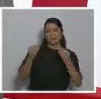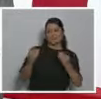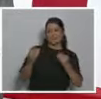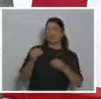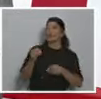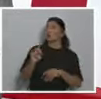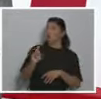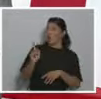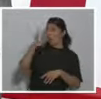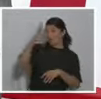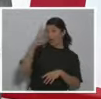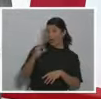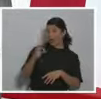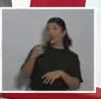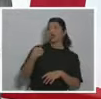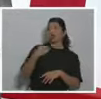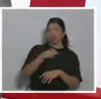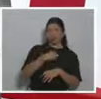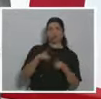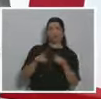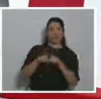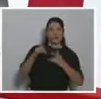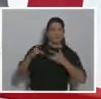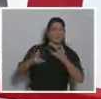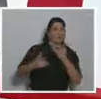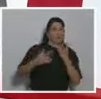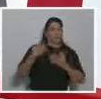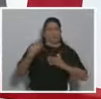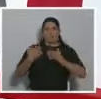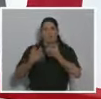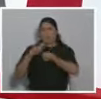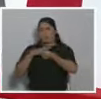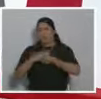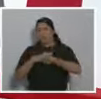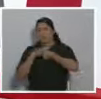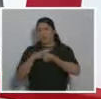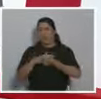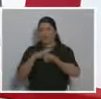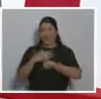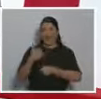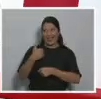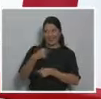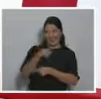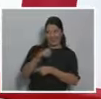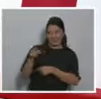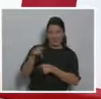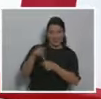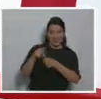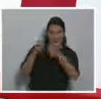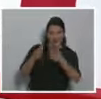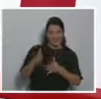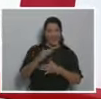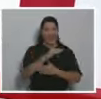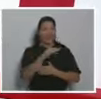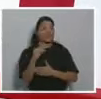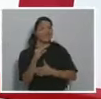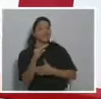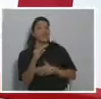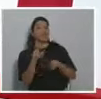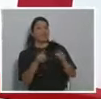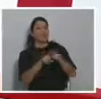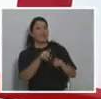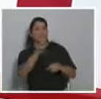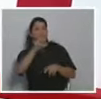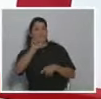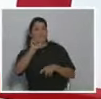se crea, uno vive también esa presión, esa emoción que se tiene de parte de los participantes. Hombre, y más que Marito